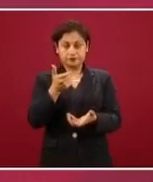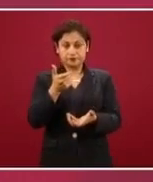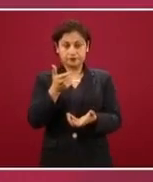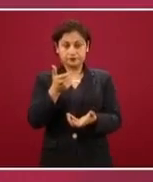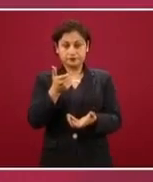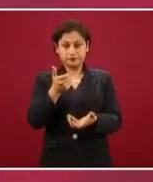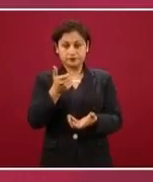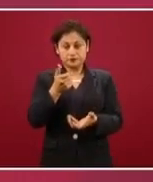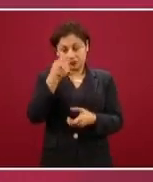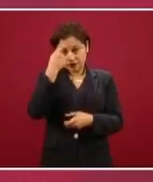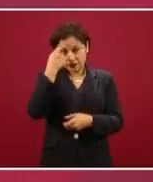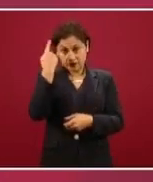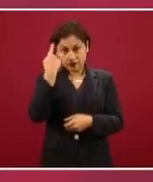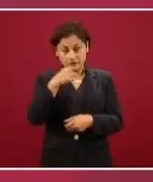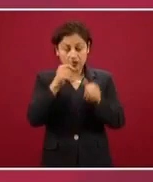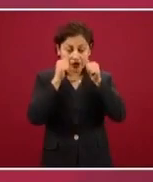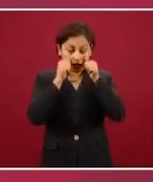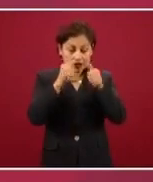los servicios,